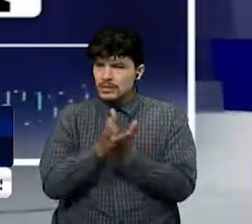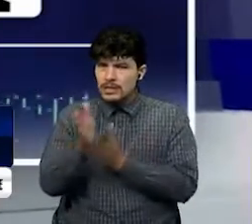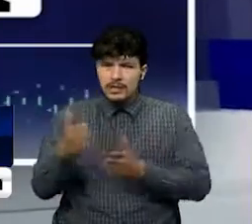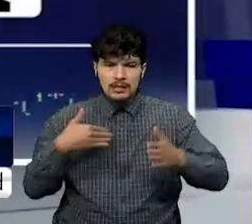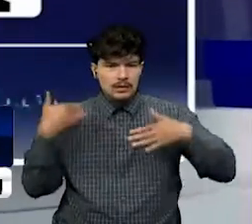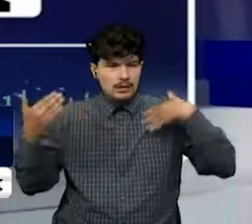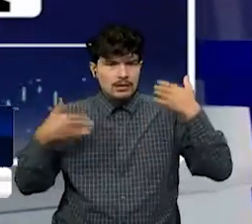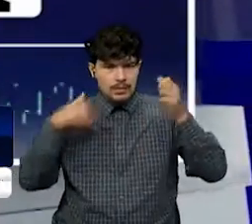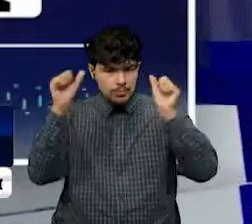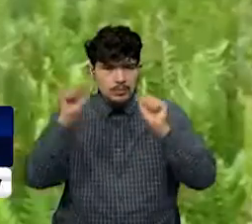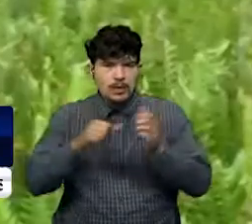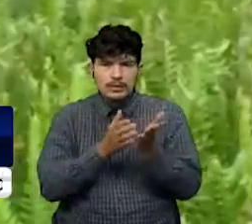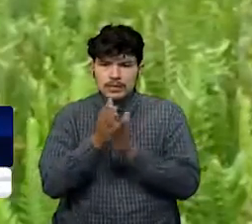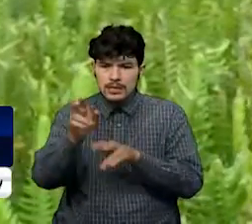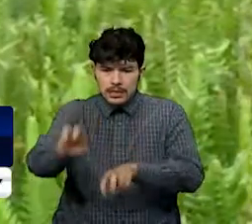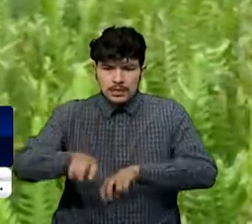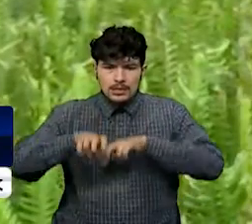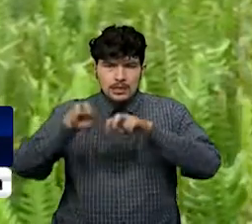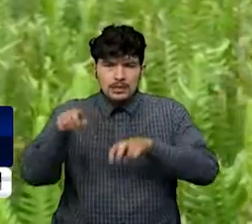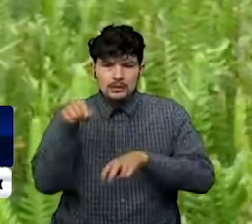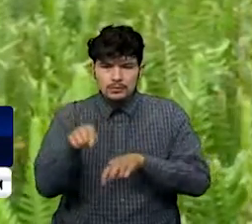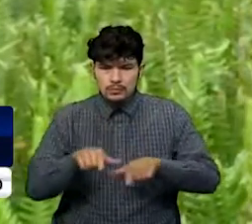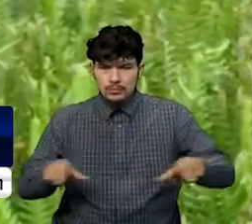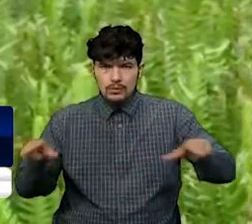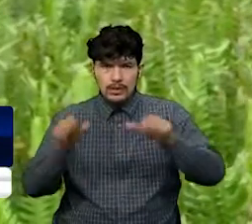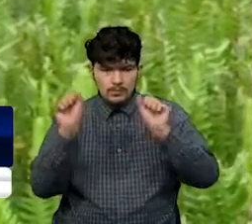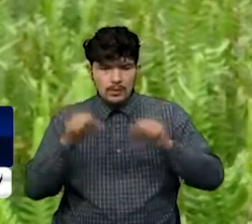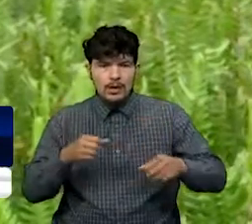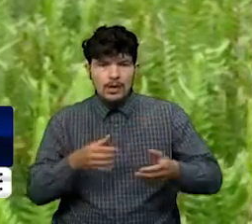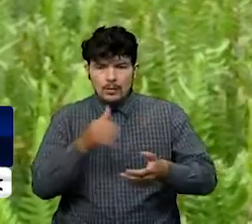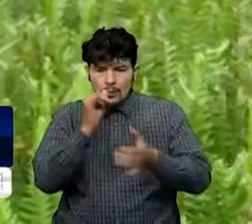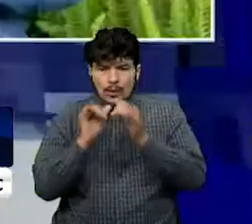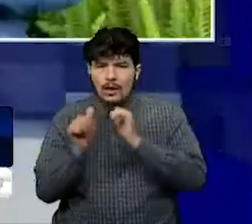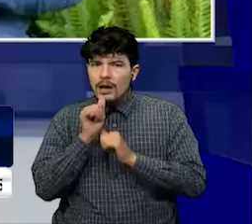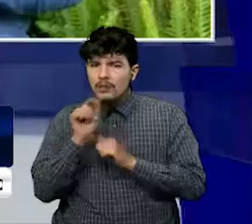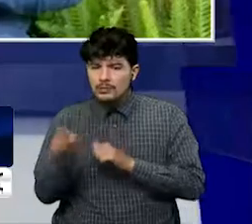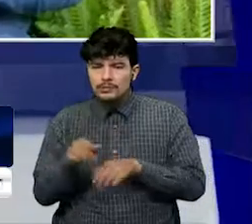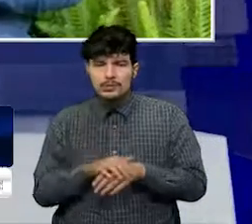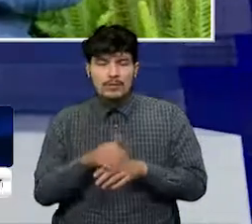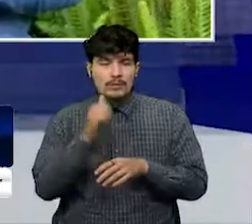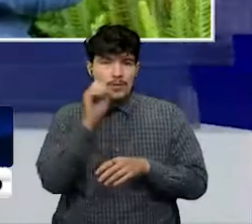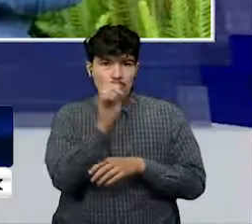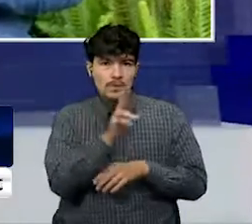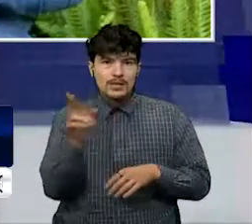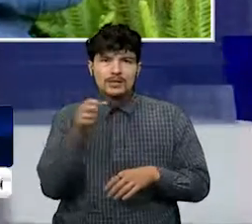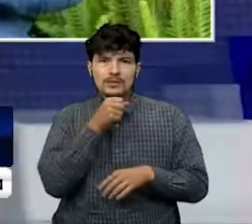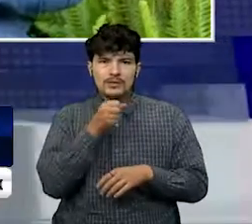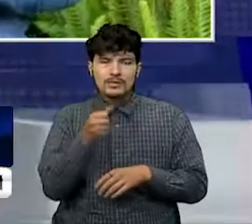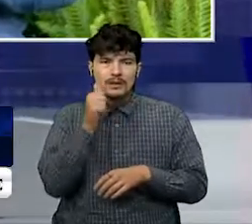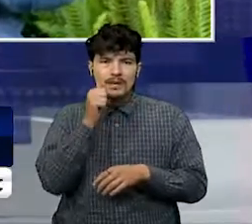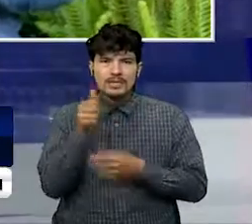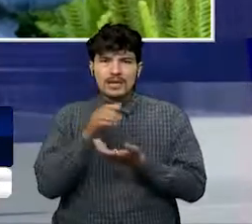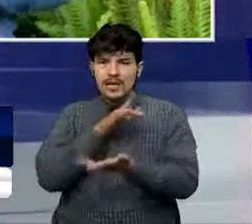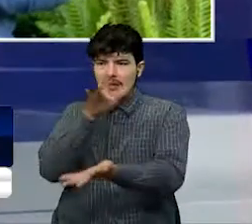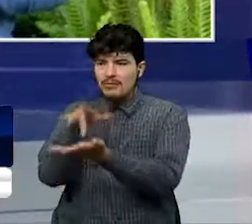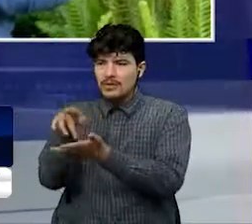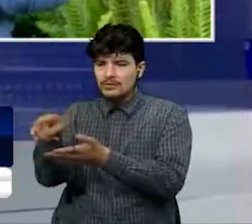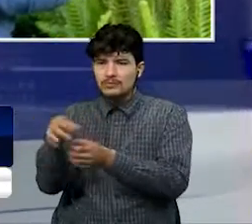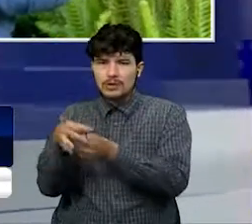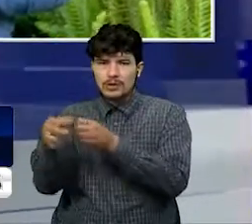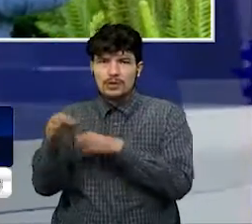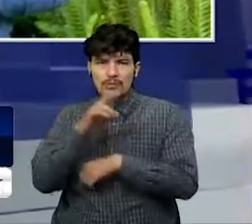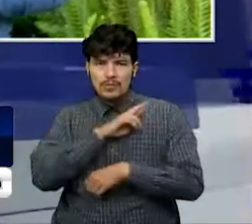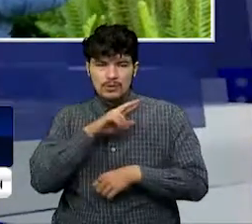disfrutando del agua. Oriente Noticias estará mañana en este municipio, por eso vamos a continuar atentos